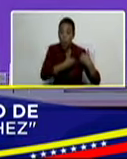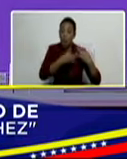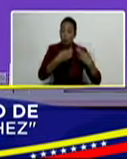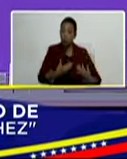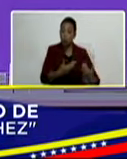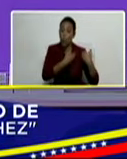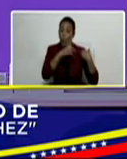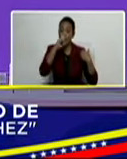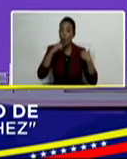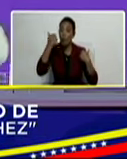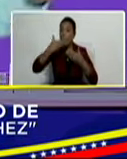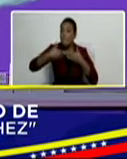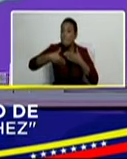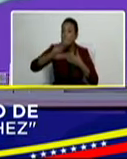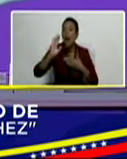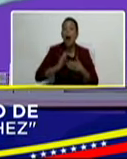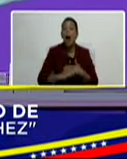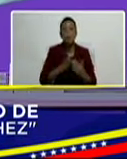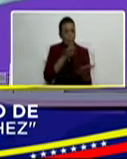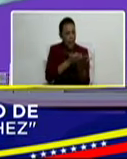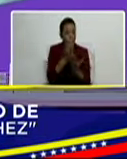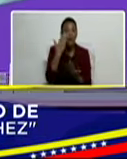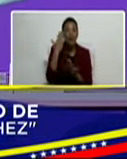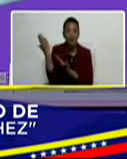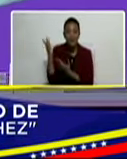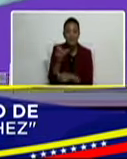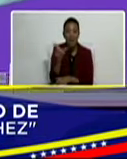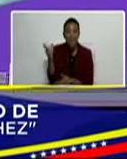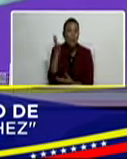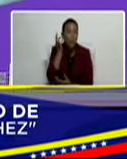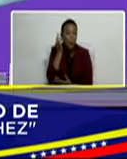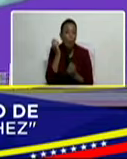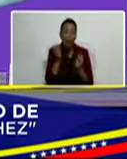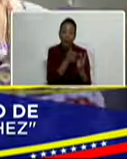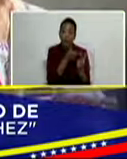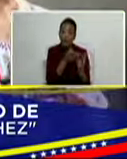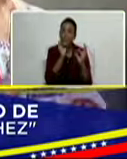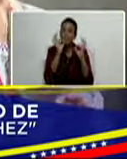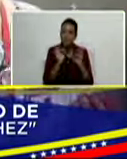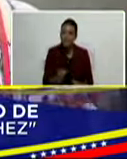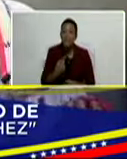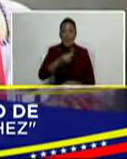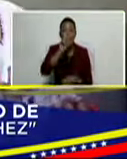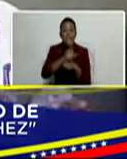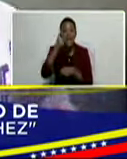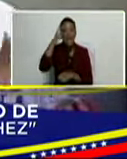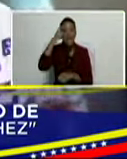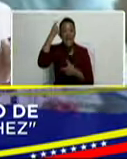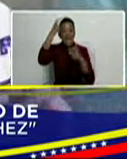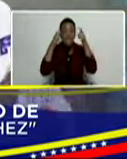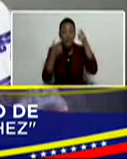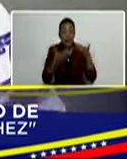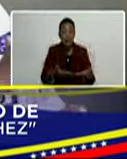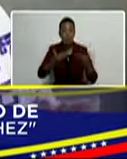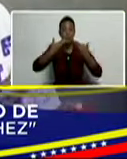por muchos años todavía, leales y amorosas. Del primer día que Chávez me